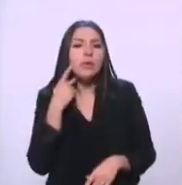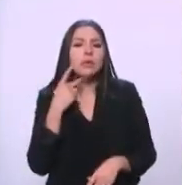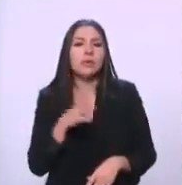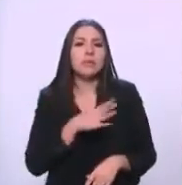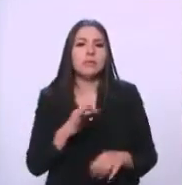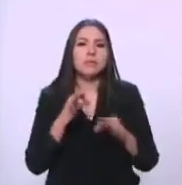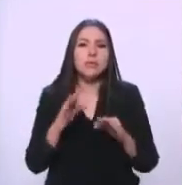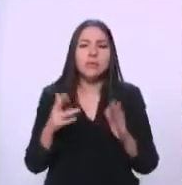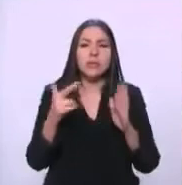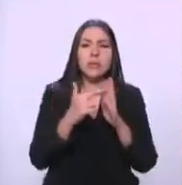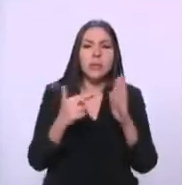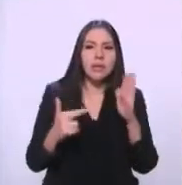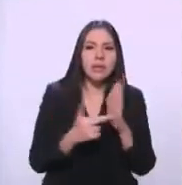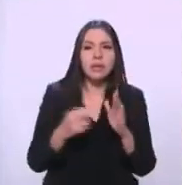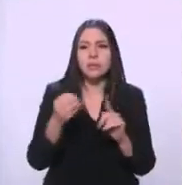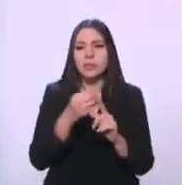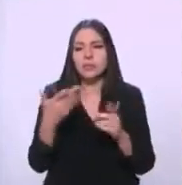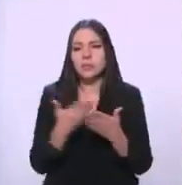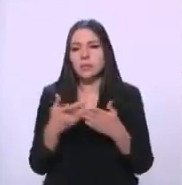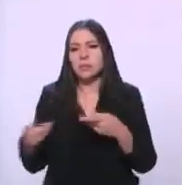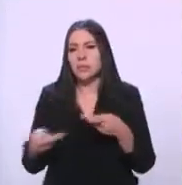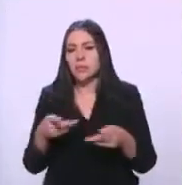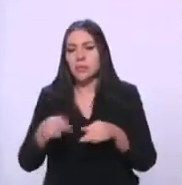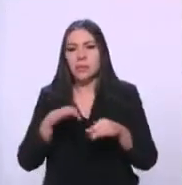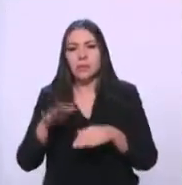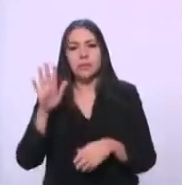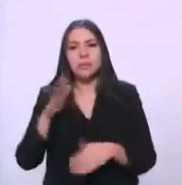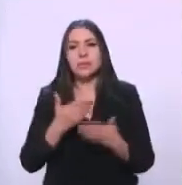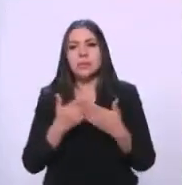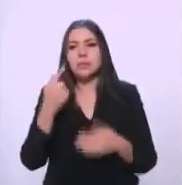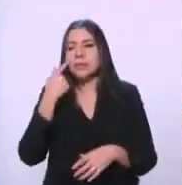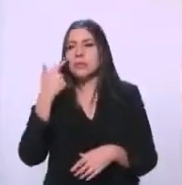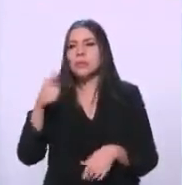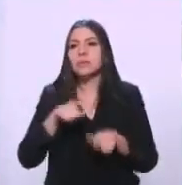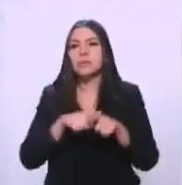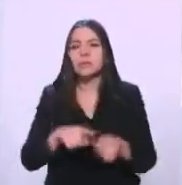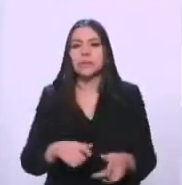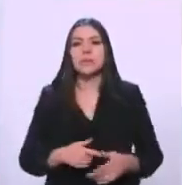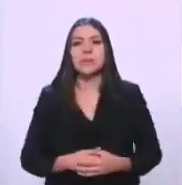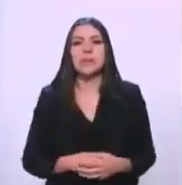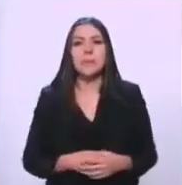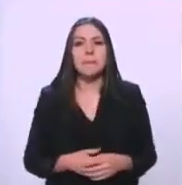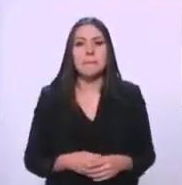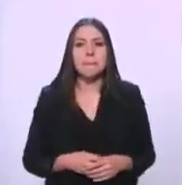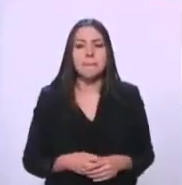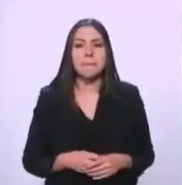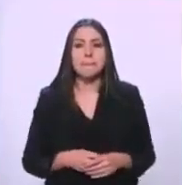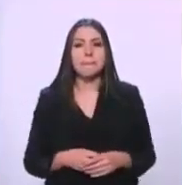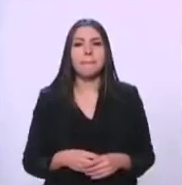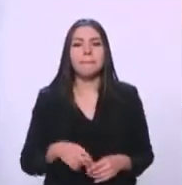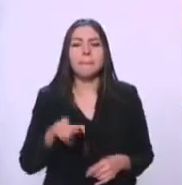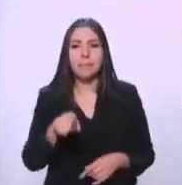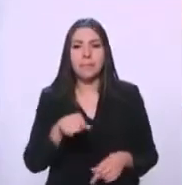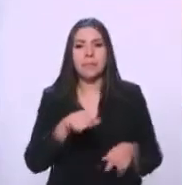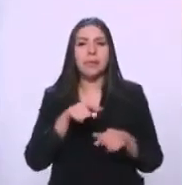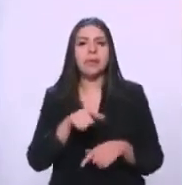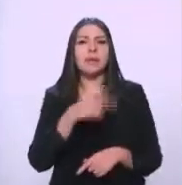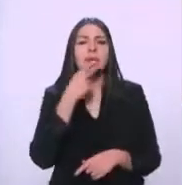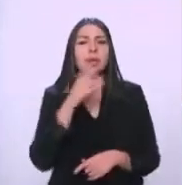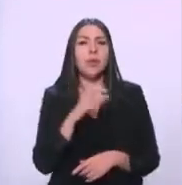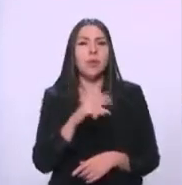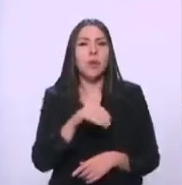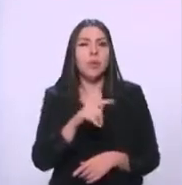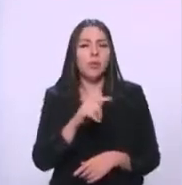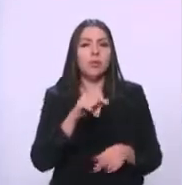¿no? Este Entonces, mismo sentido pedagógico, y Dana. me parece que te digo, hay que seguirles la pista. ¿Continúa con este sentido pedagógico que tuvo Kumamoto durante